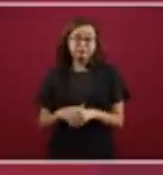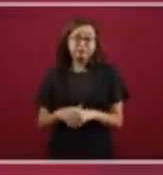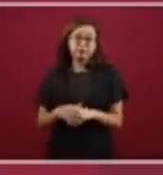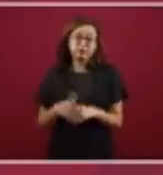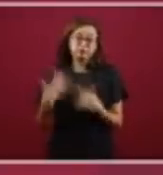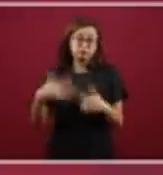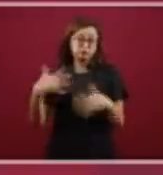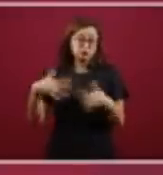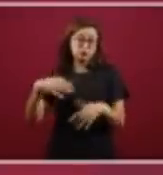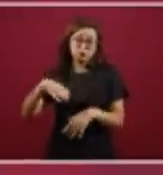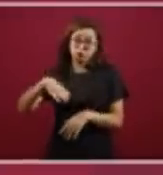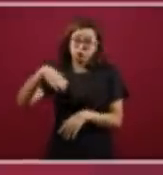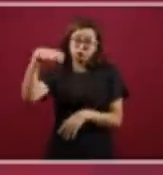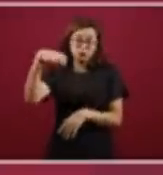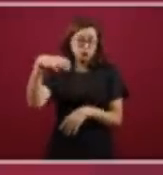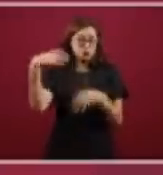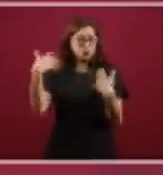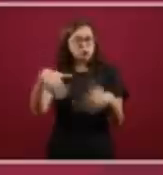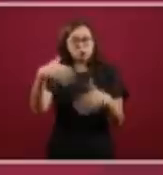anciano respetable.